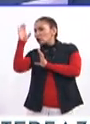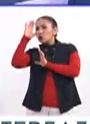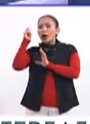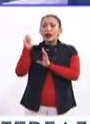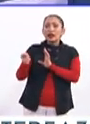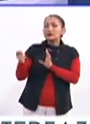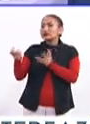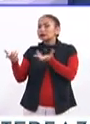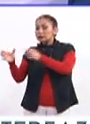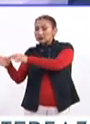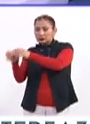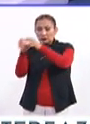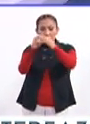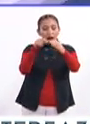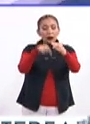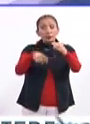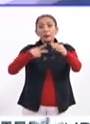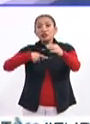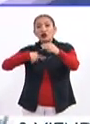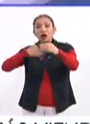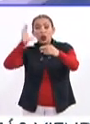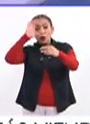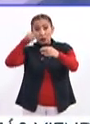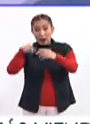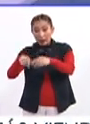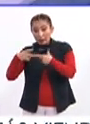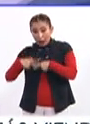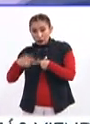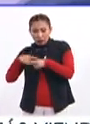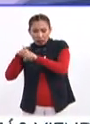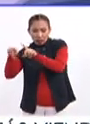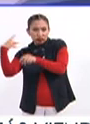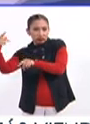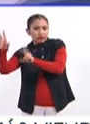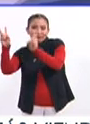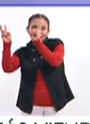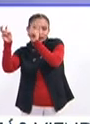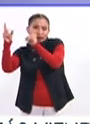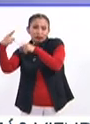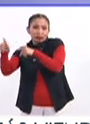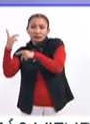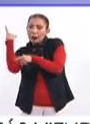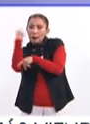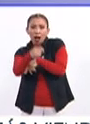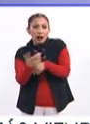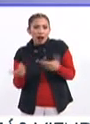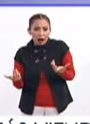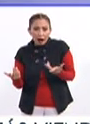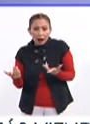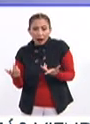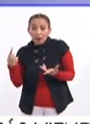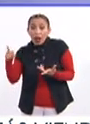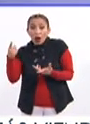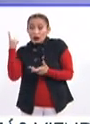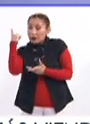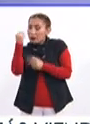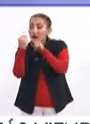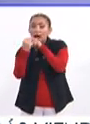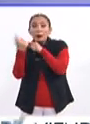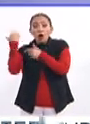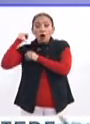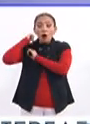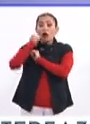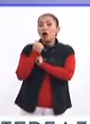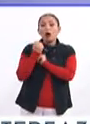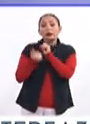cultural. El registro, porque la gente por diversas circunstancias migra, pero lo que lleva consigo es su